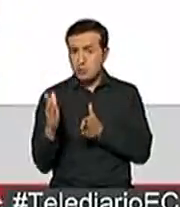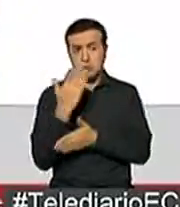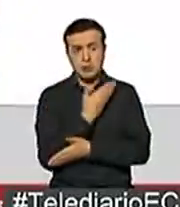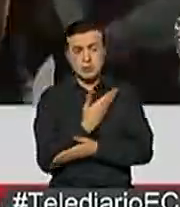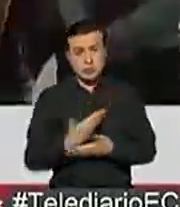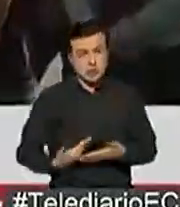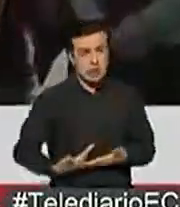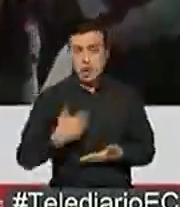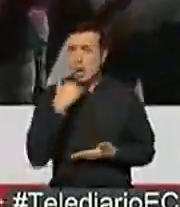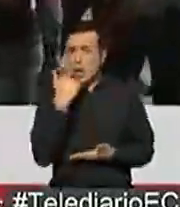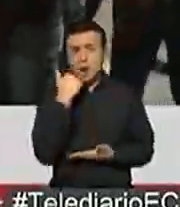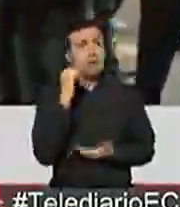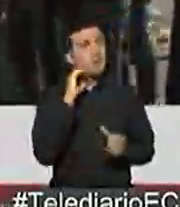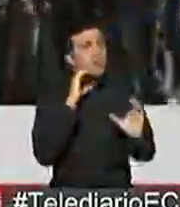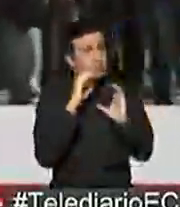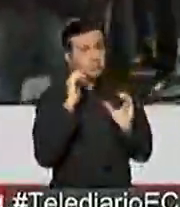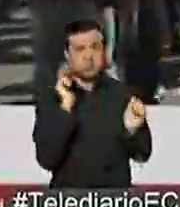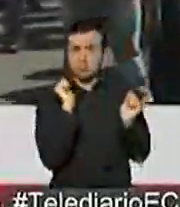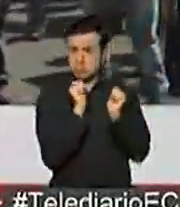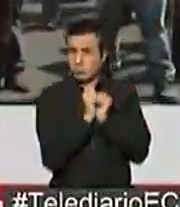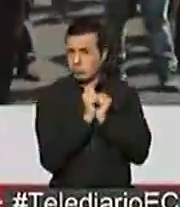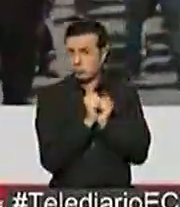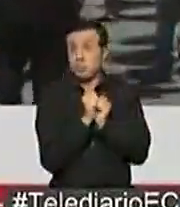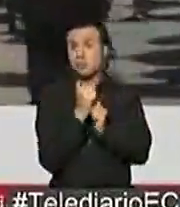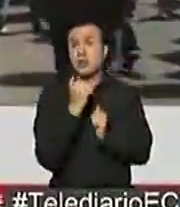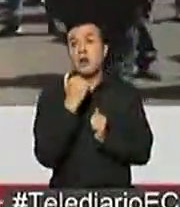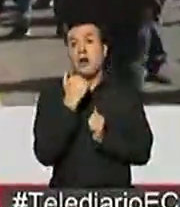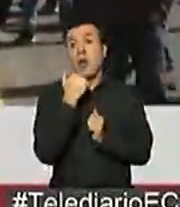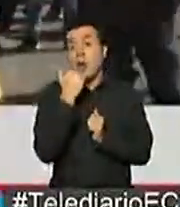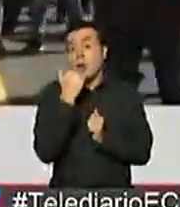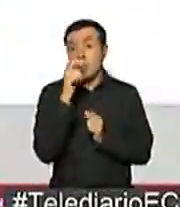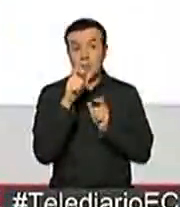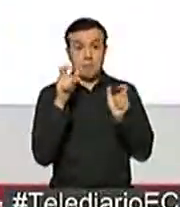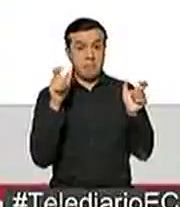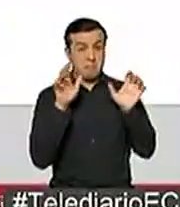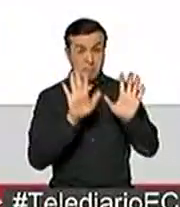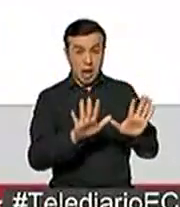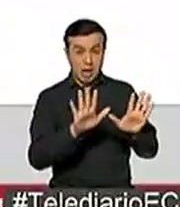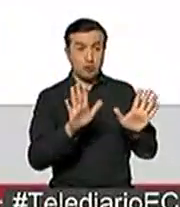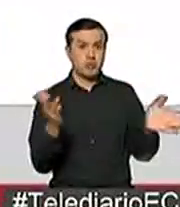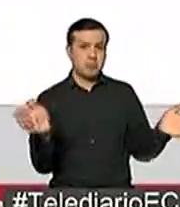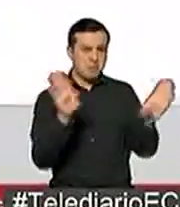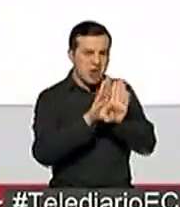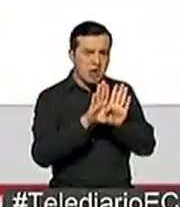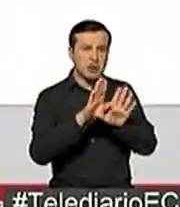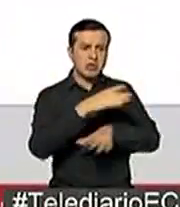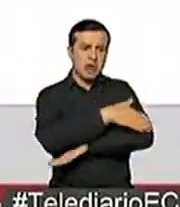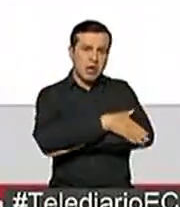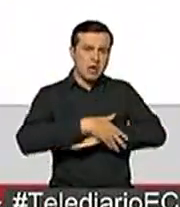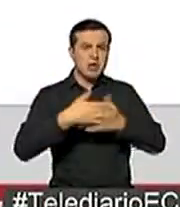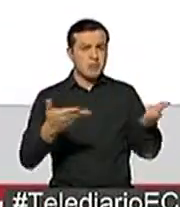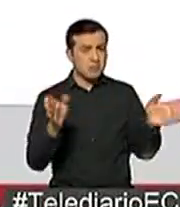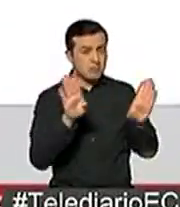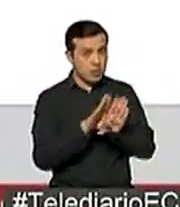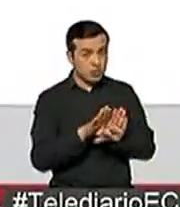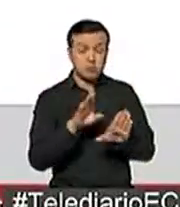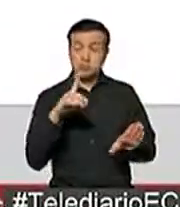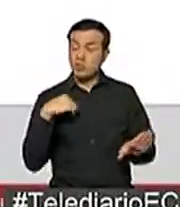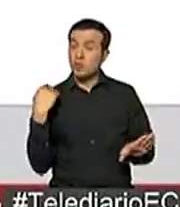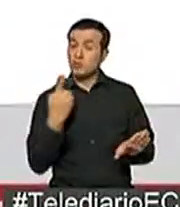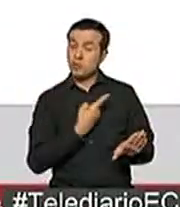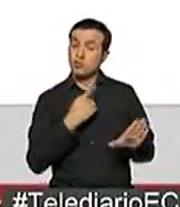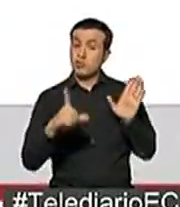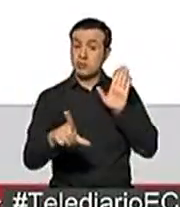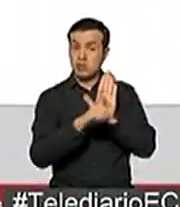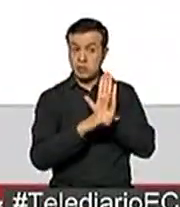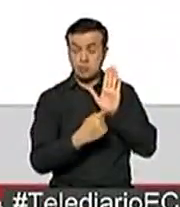presidente ir a conversar con los que sea si alguien paraliza un servicio bloquea una vía nosotros con la